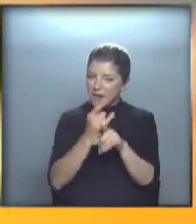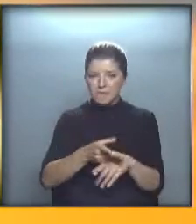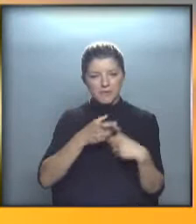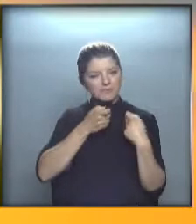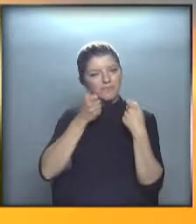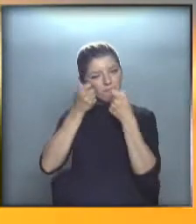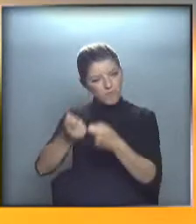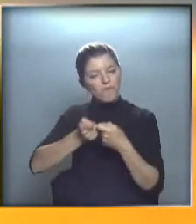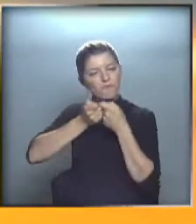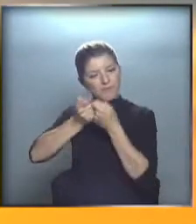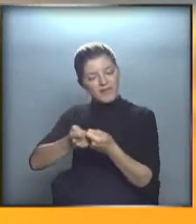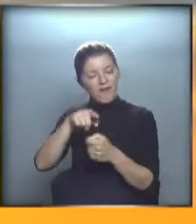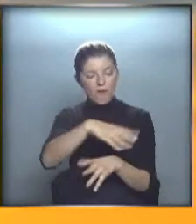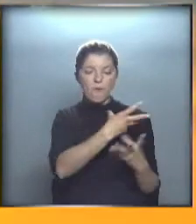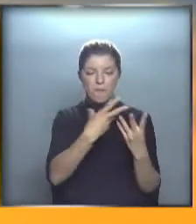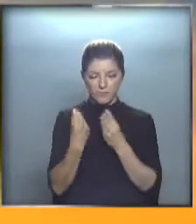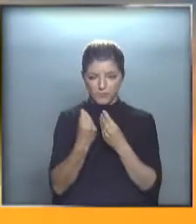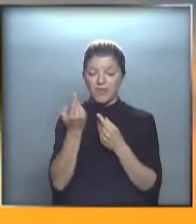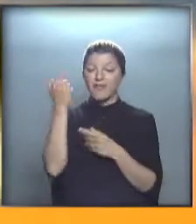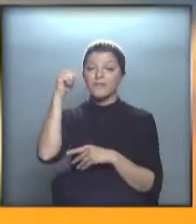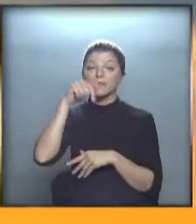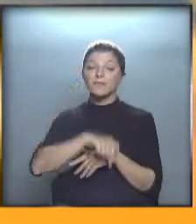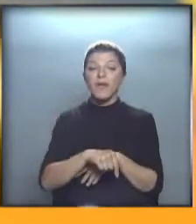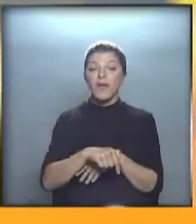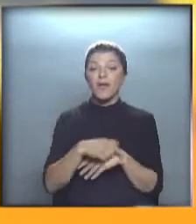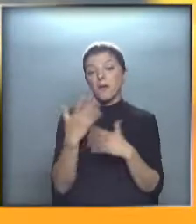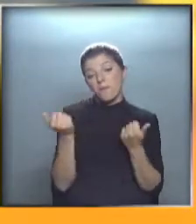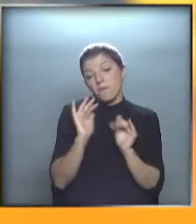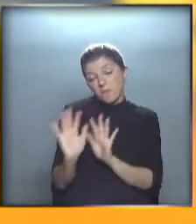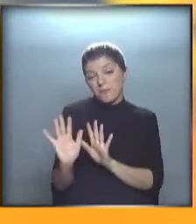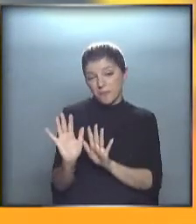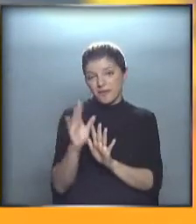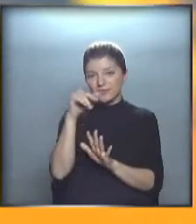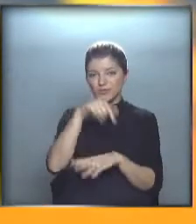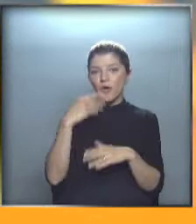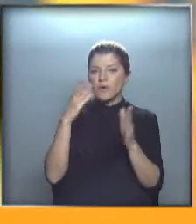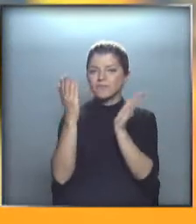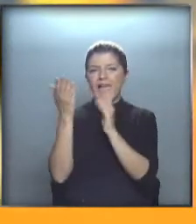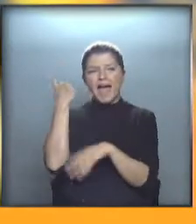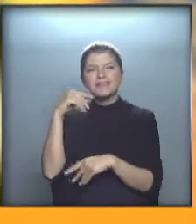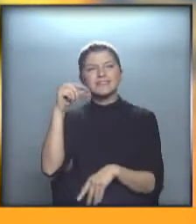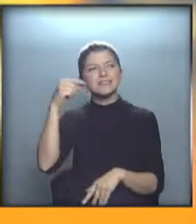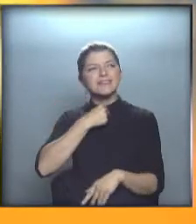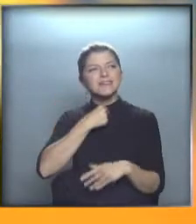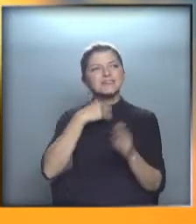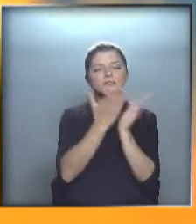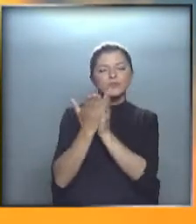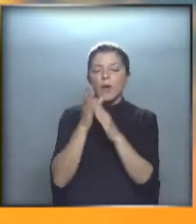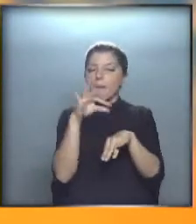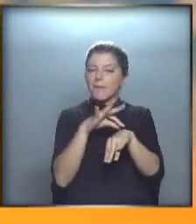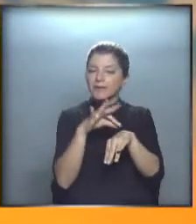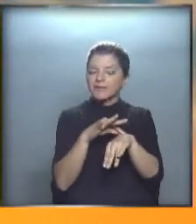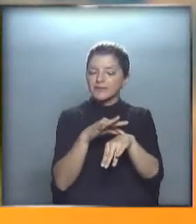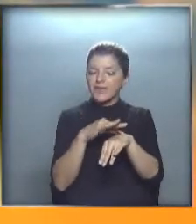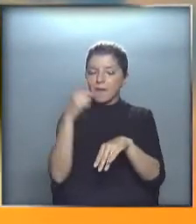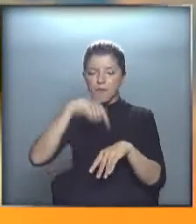me han ayudado mucho. Uh-huh. En este caso. Así que bueno, en realidad yo quería estudiar medicina, sí. pero bueno,